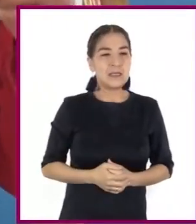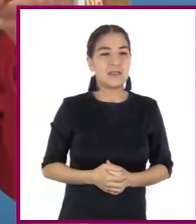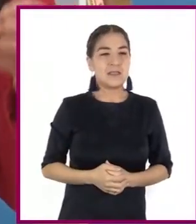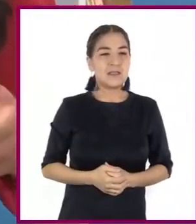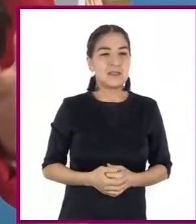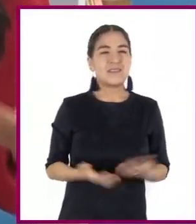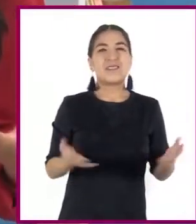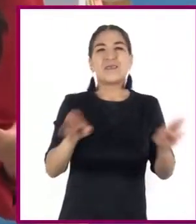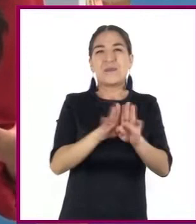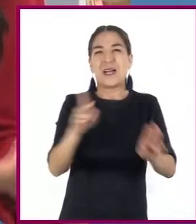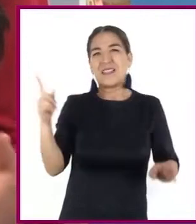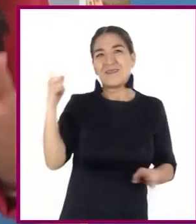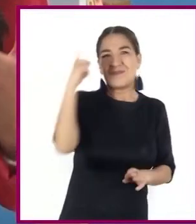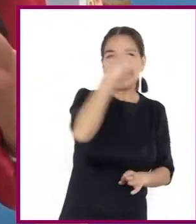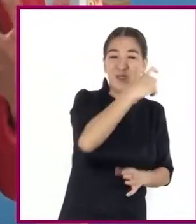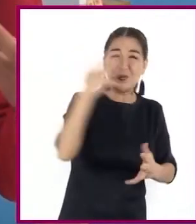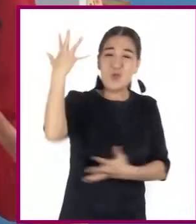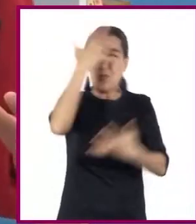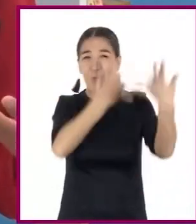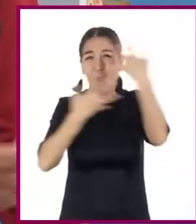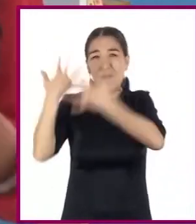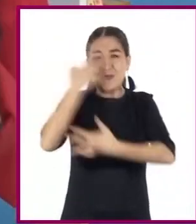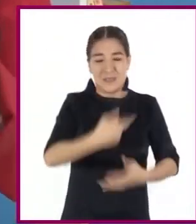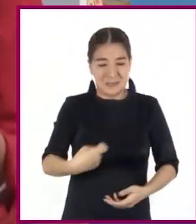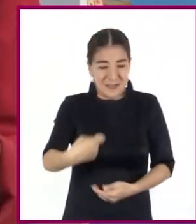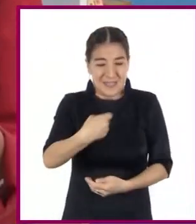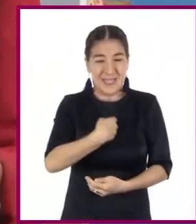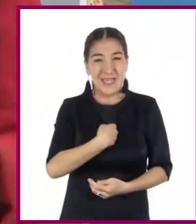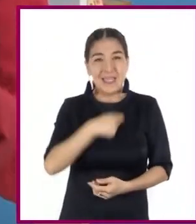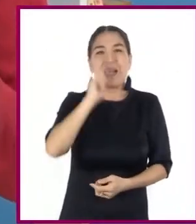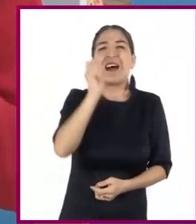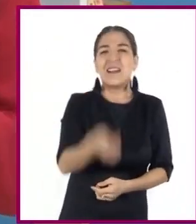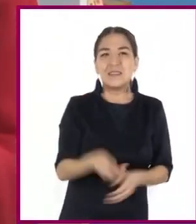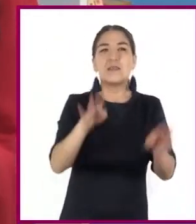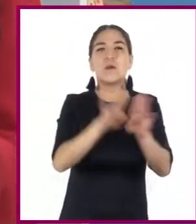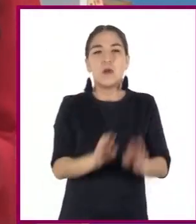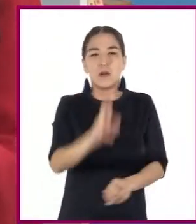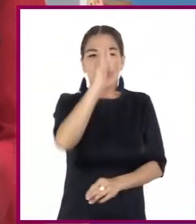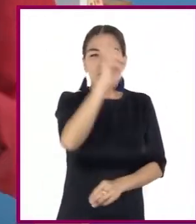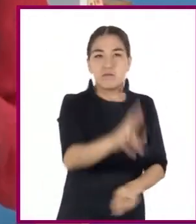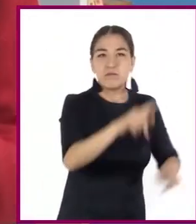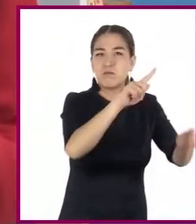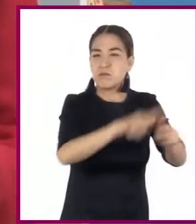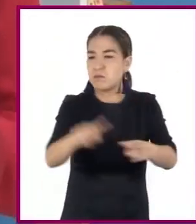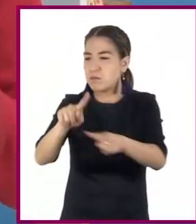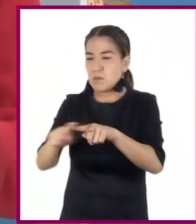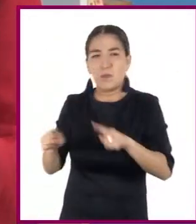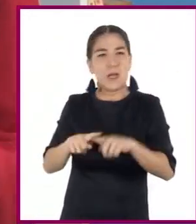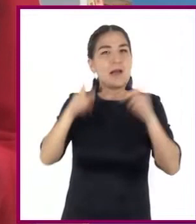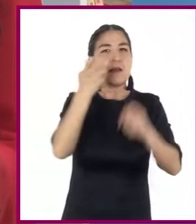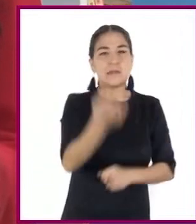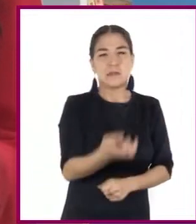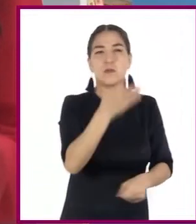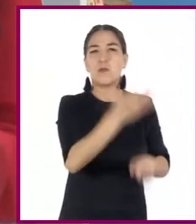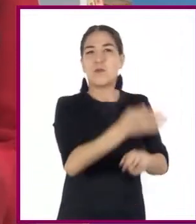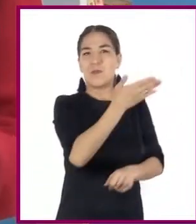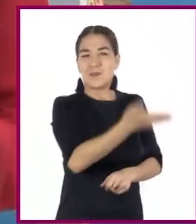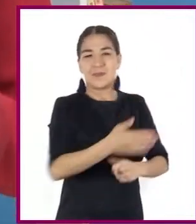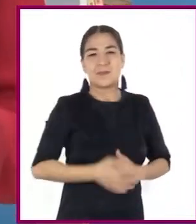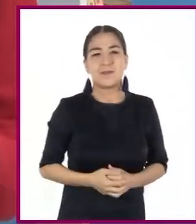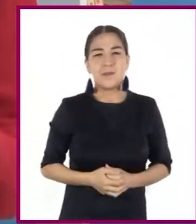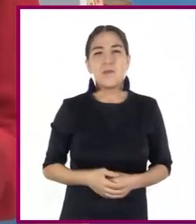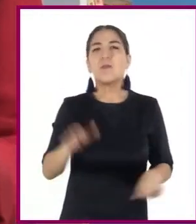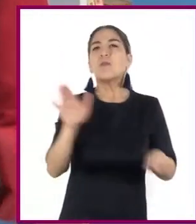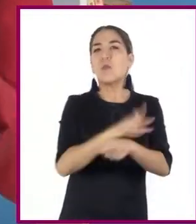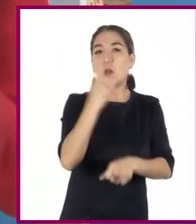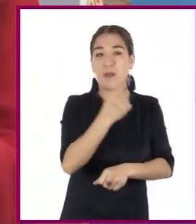de identidad, debemos de tomar en cuenta el respeto a la diversidad ante estos casos, ya que